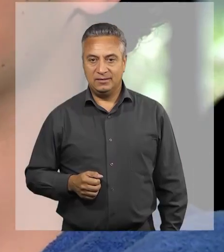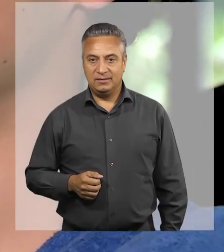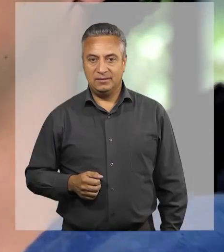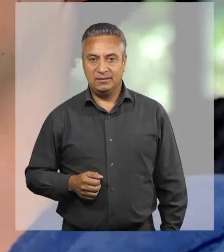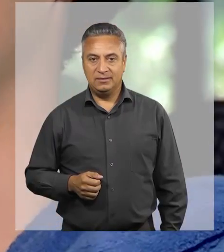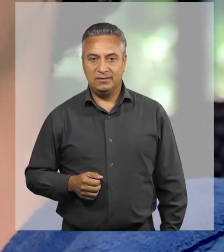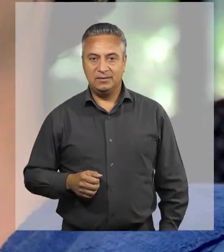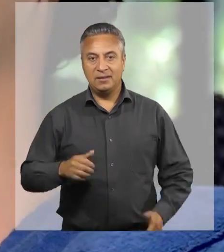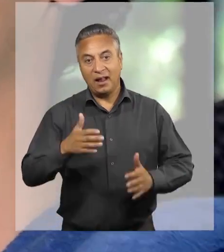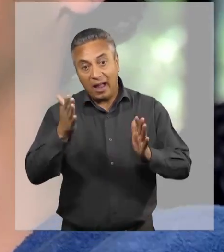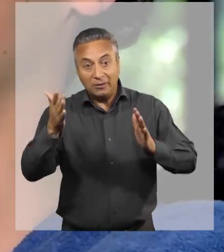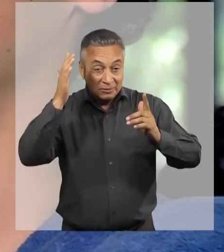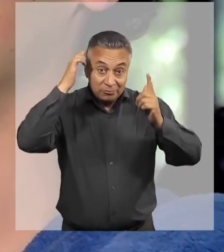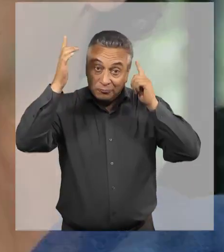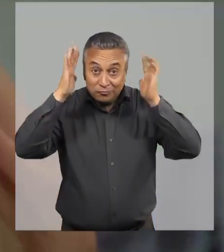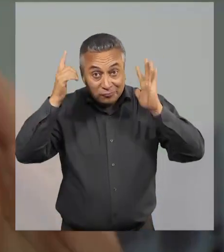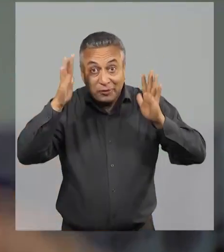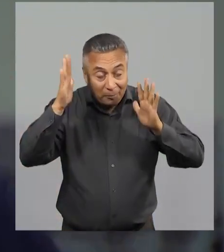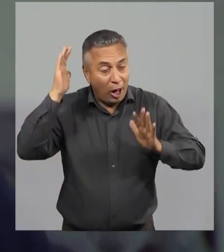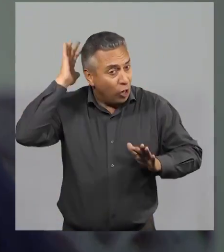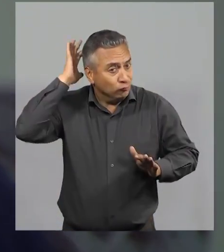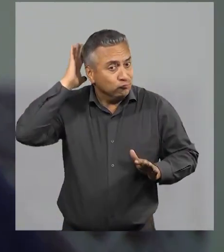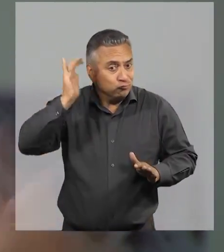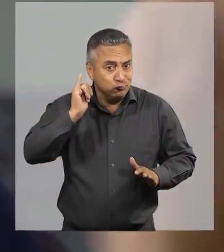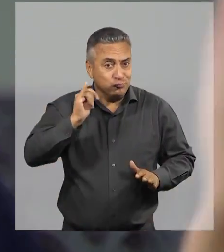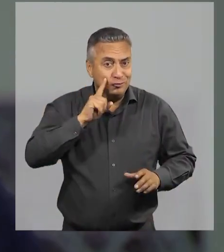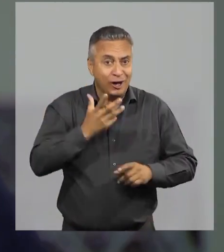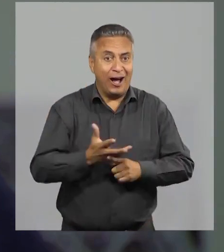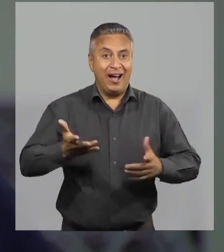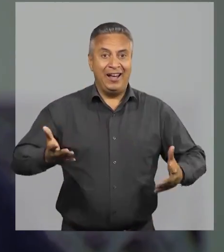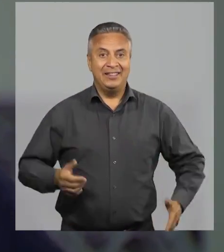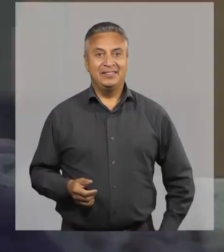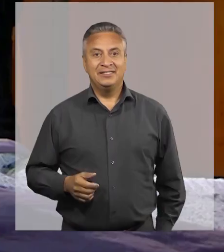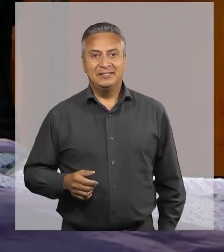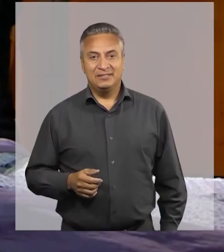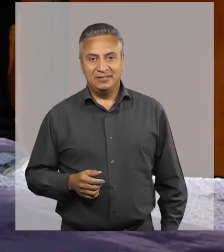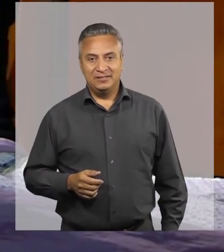ver. Bueno, no está parte, pero acá por lo menos.